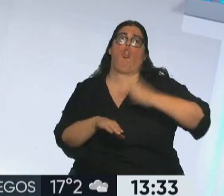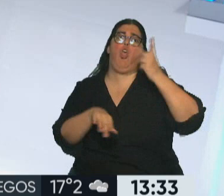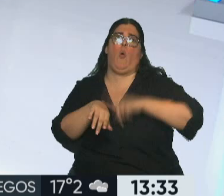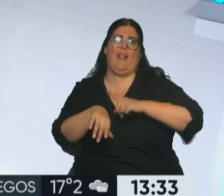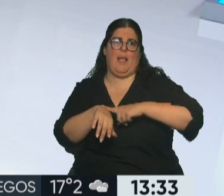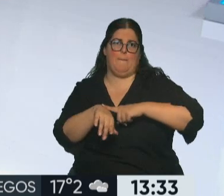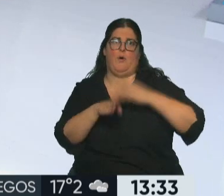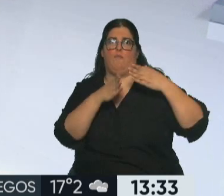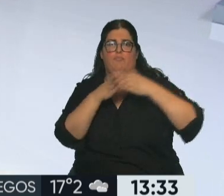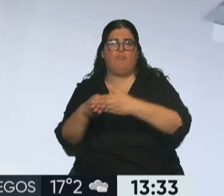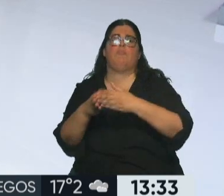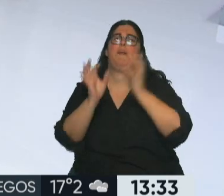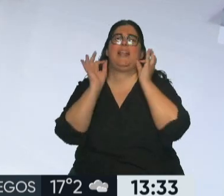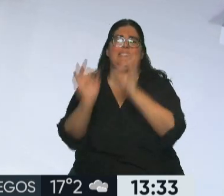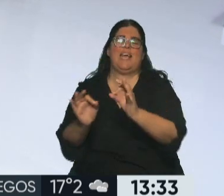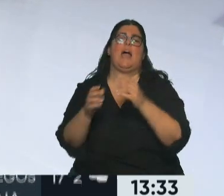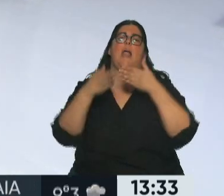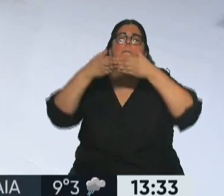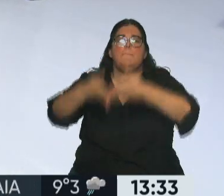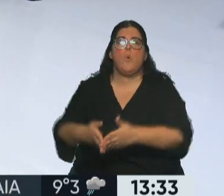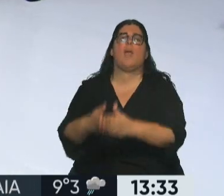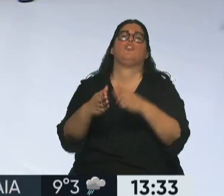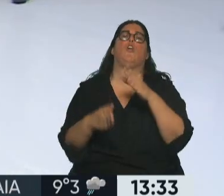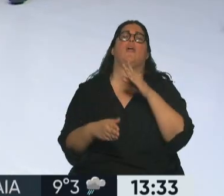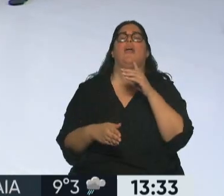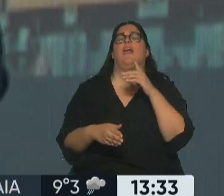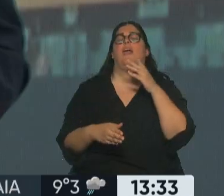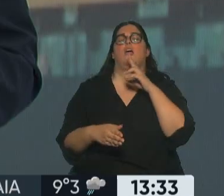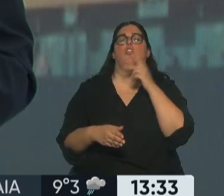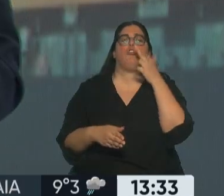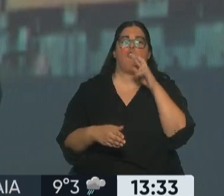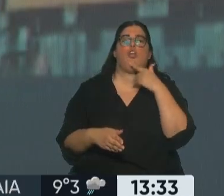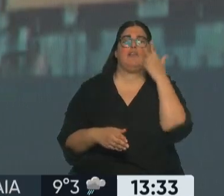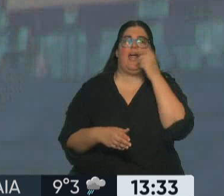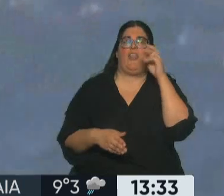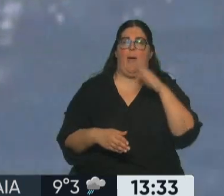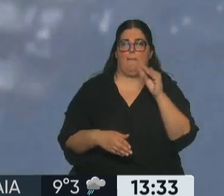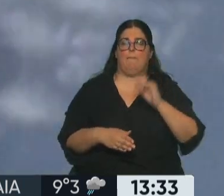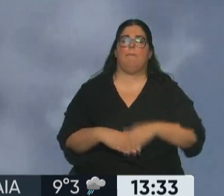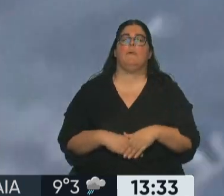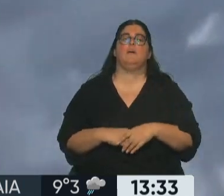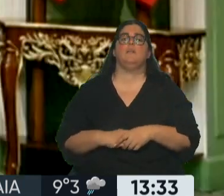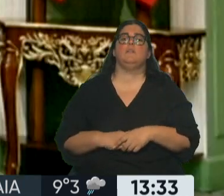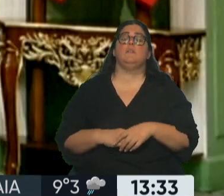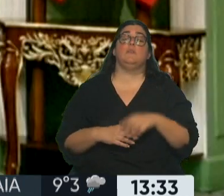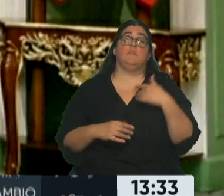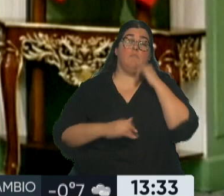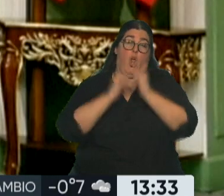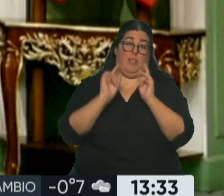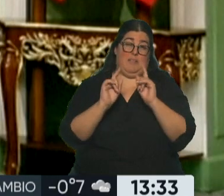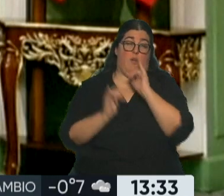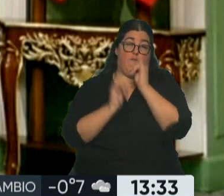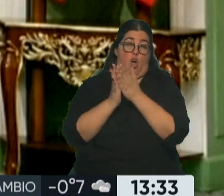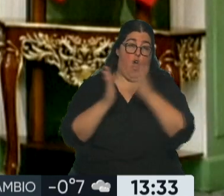tardan los barcos en llegar al puerto de rotterdam Bueno les queríamos contar esto para estar concluyendo este informe